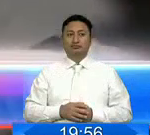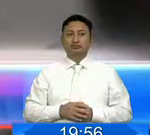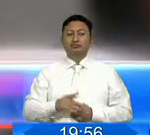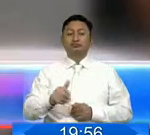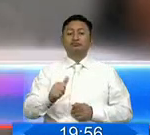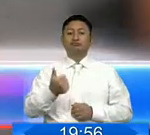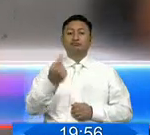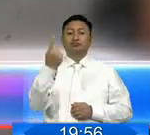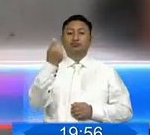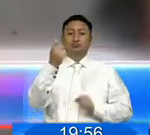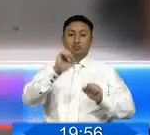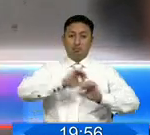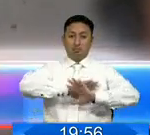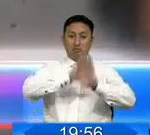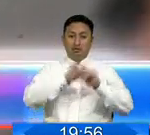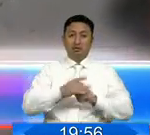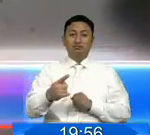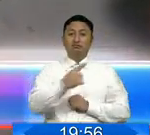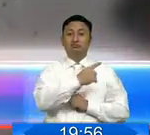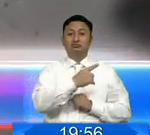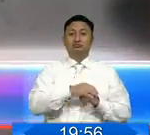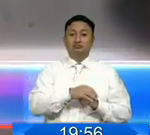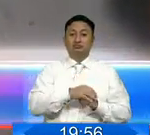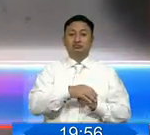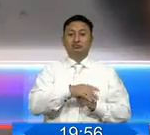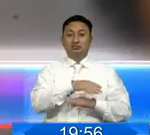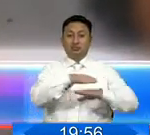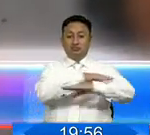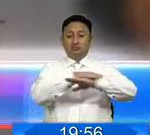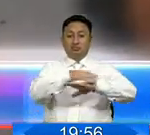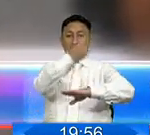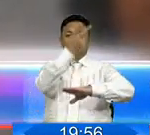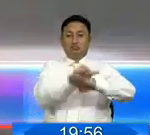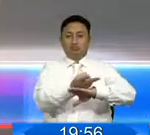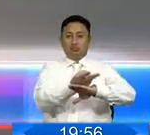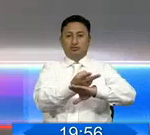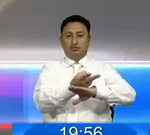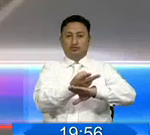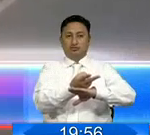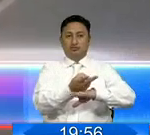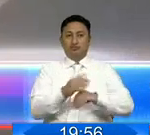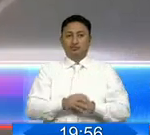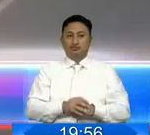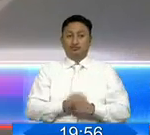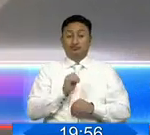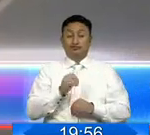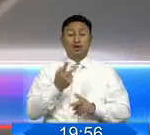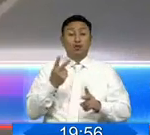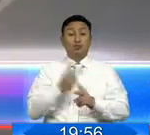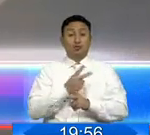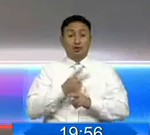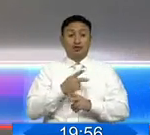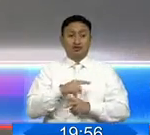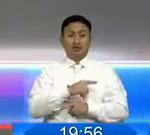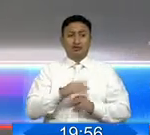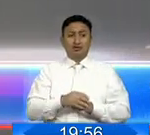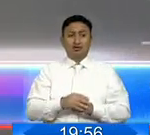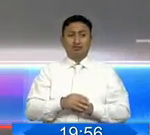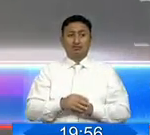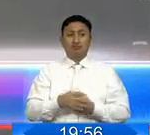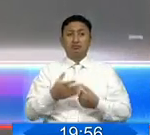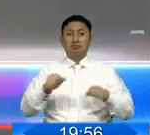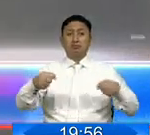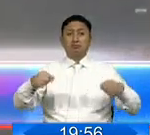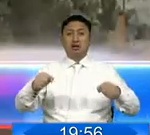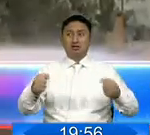Cerca de las 11 de la mañana, el afectado permanecía tendido sobre la vía principal, peligrosa arteria que recibe el tránsito hasta de